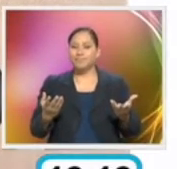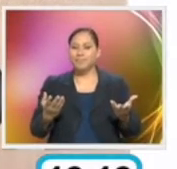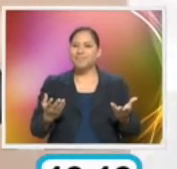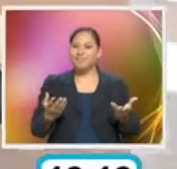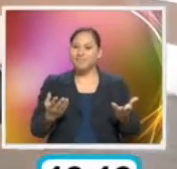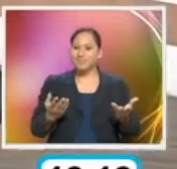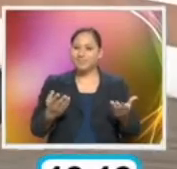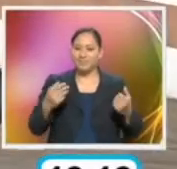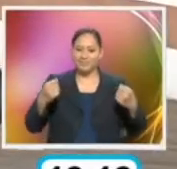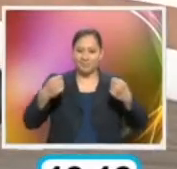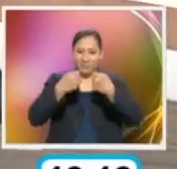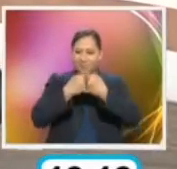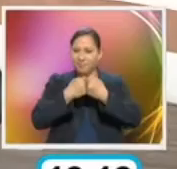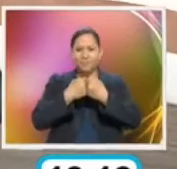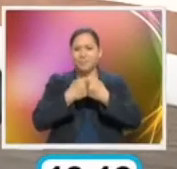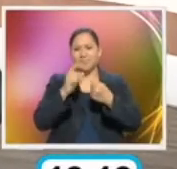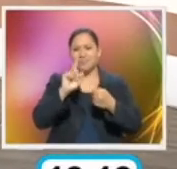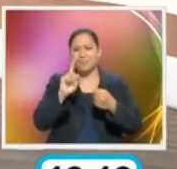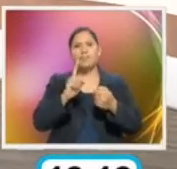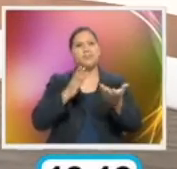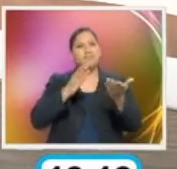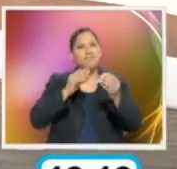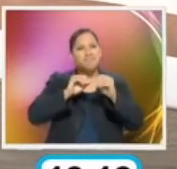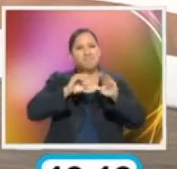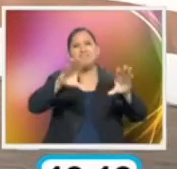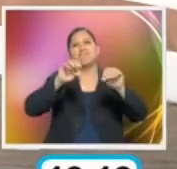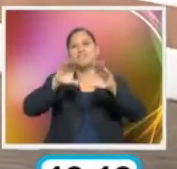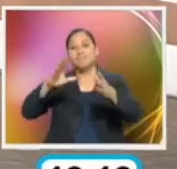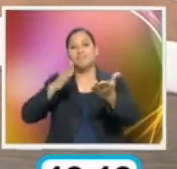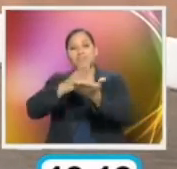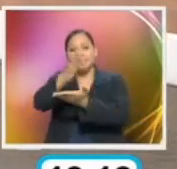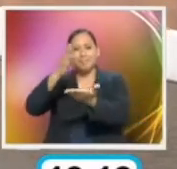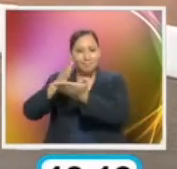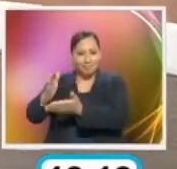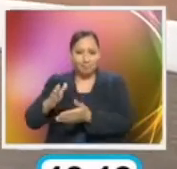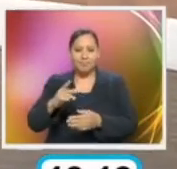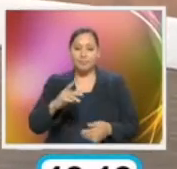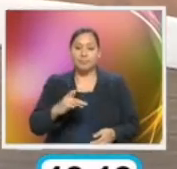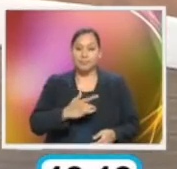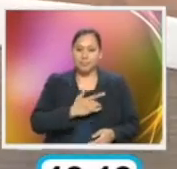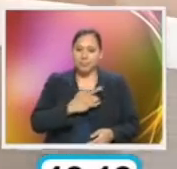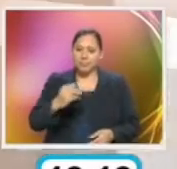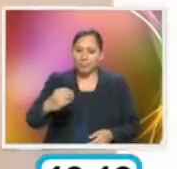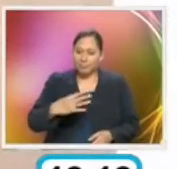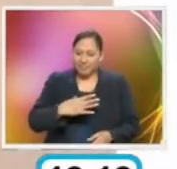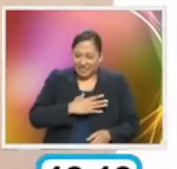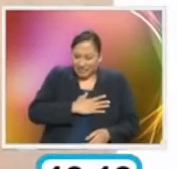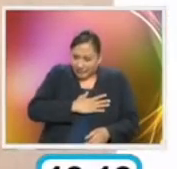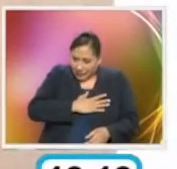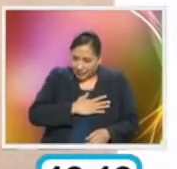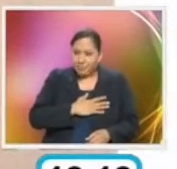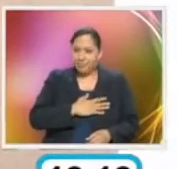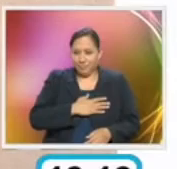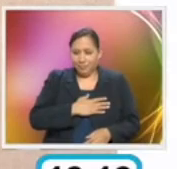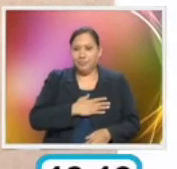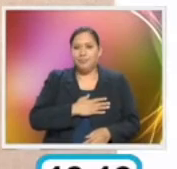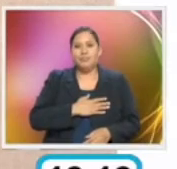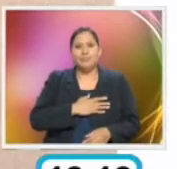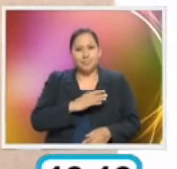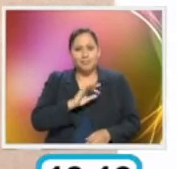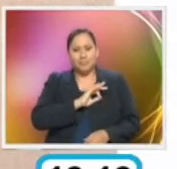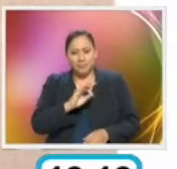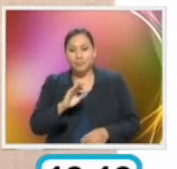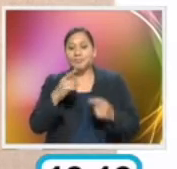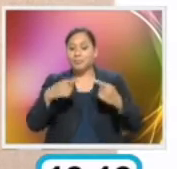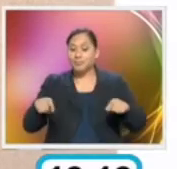es algo sin fronteras, es algo que te permite ir hacia cualquier sentimiento, hacia cualquier significado. Sí.